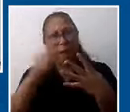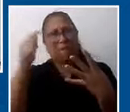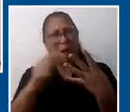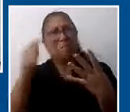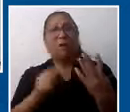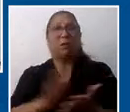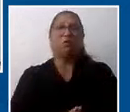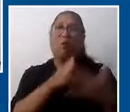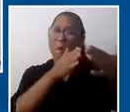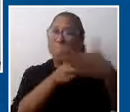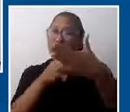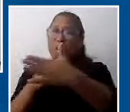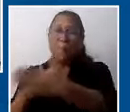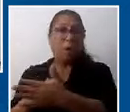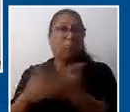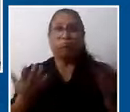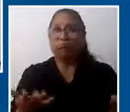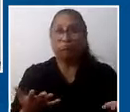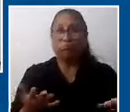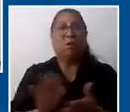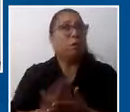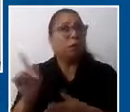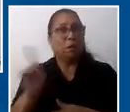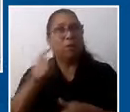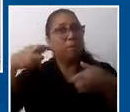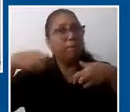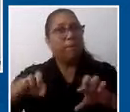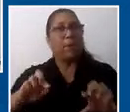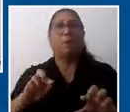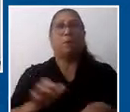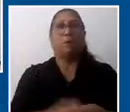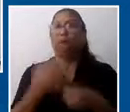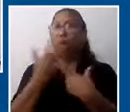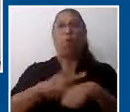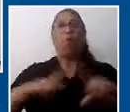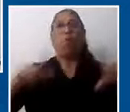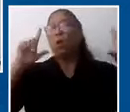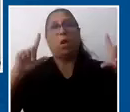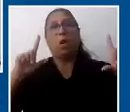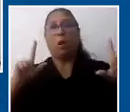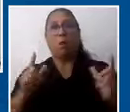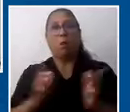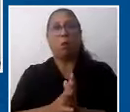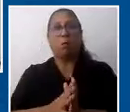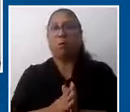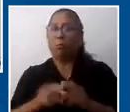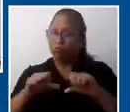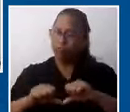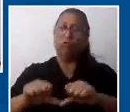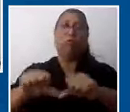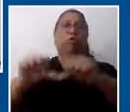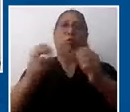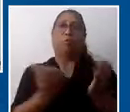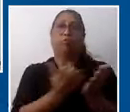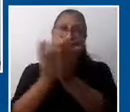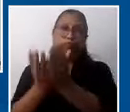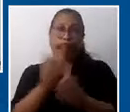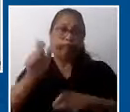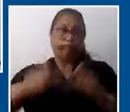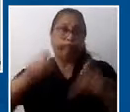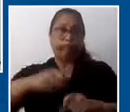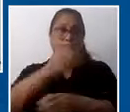barreras evidentemente organizacionales que impiden un libre tránsito en todo caso, la continuidad de los estudios de las personas con